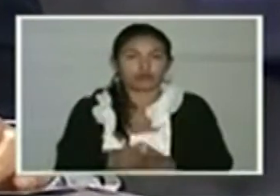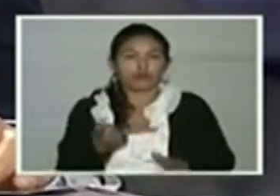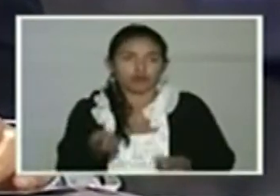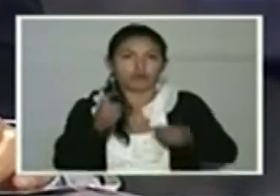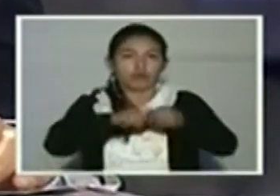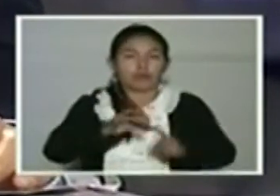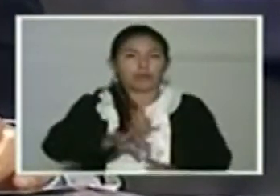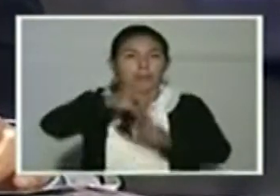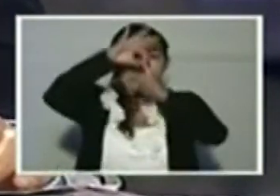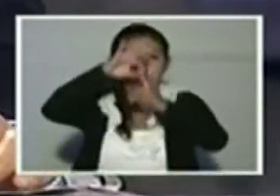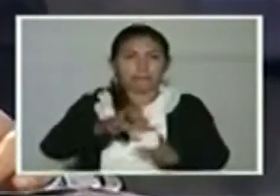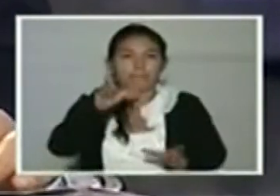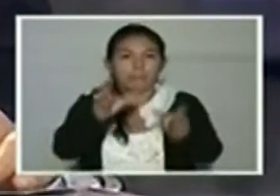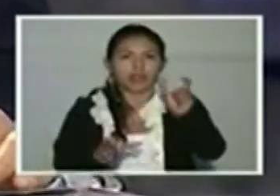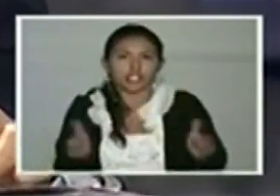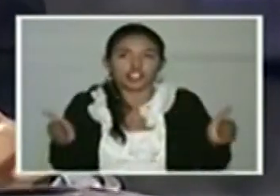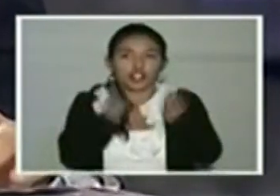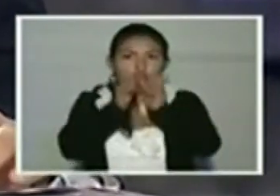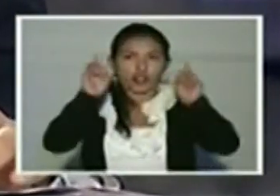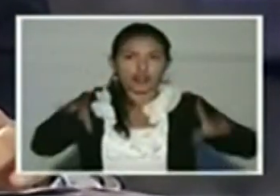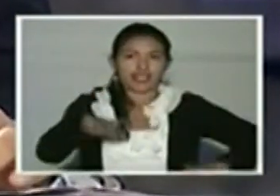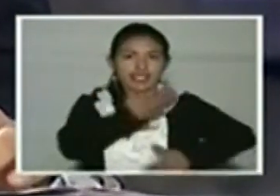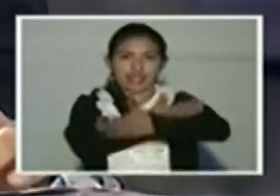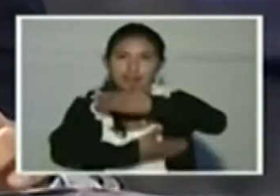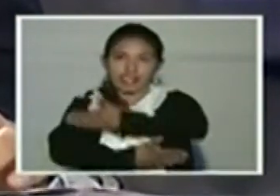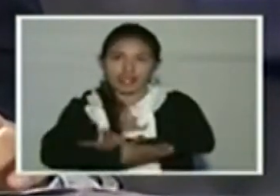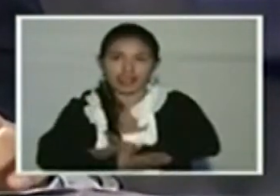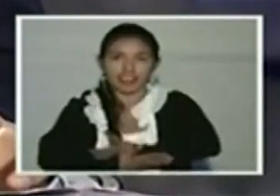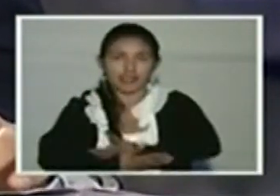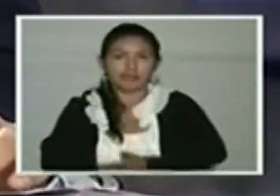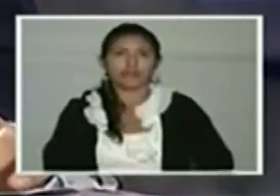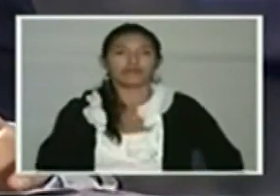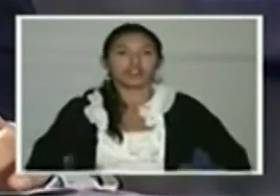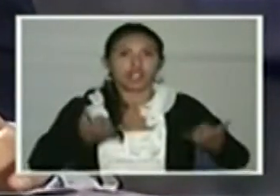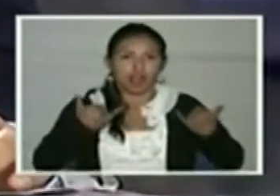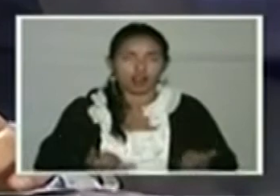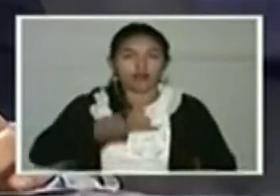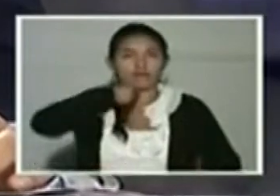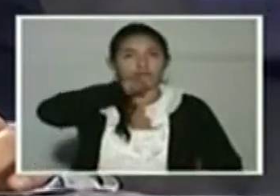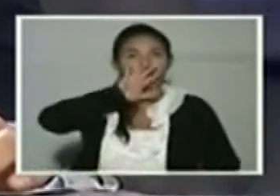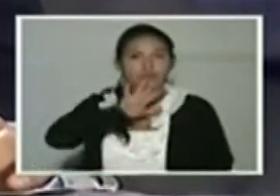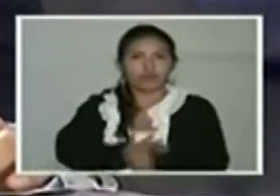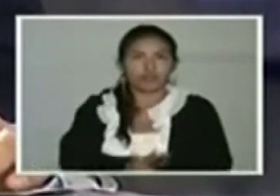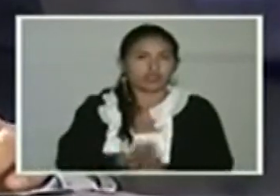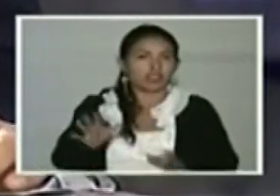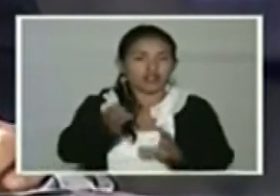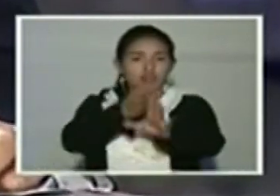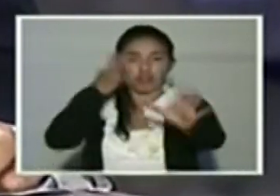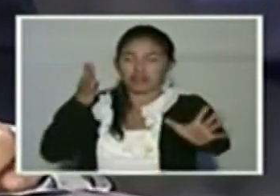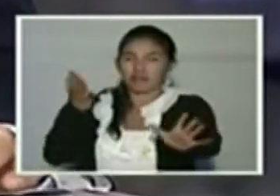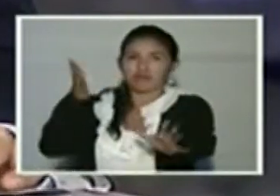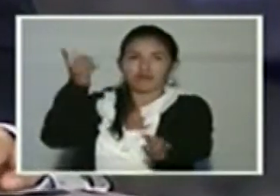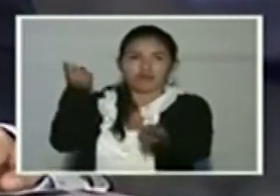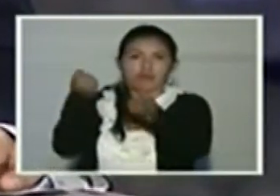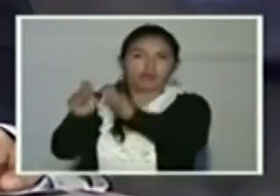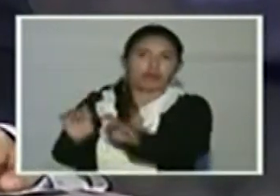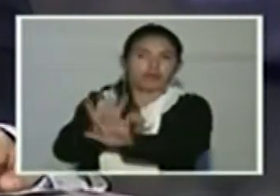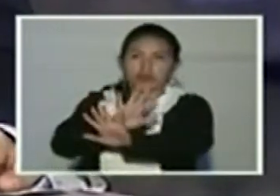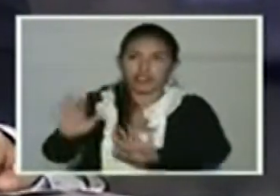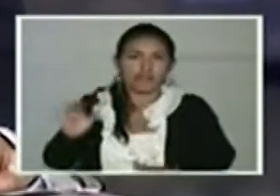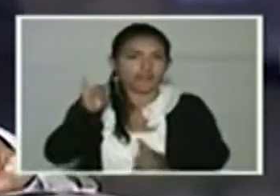principalmente a las personas con discapacidad nos comprometemos a eliminar las colas a